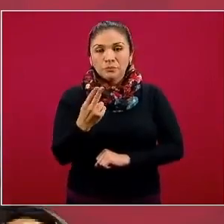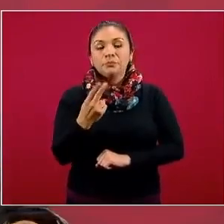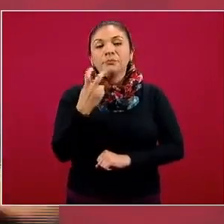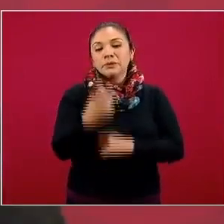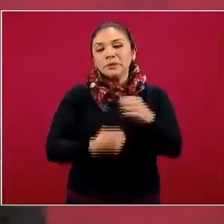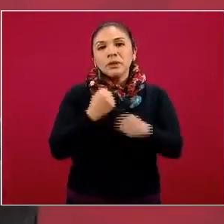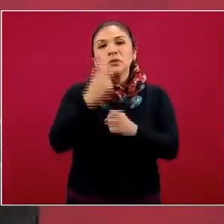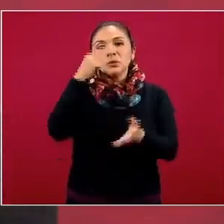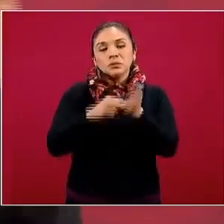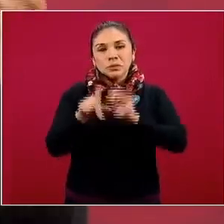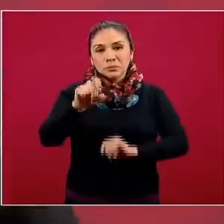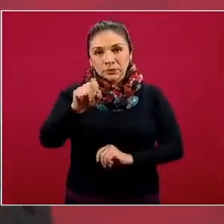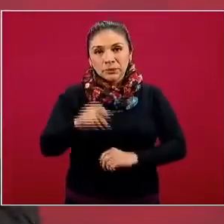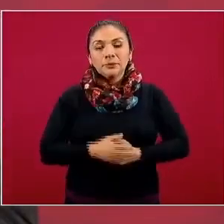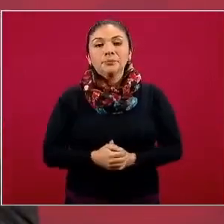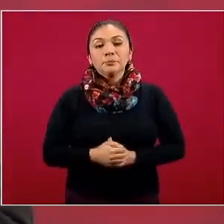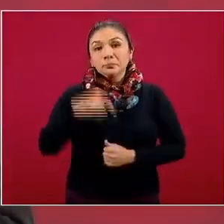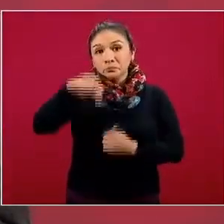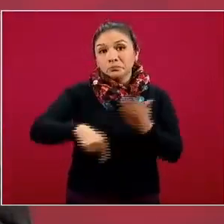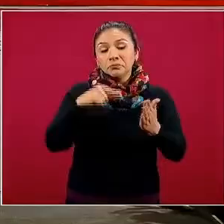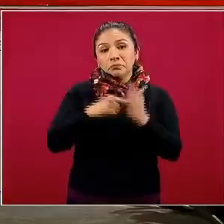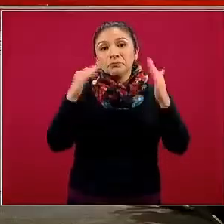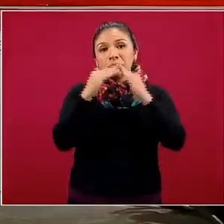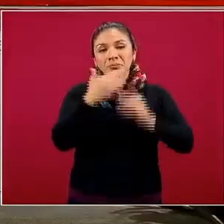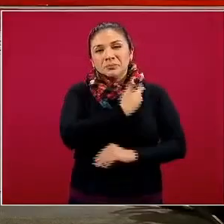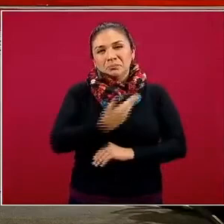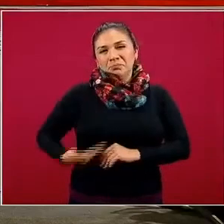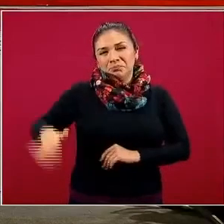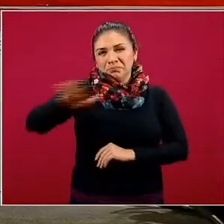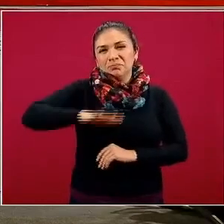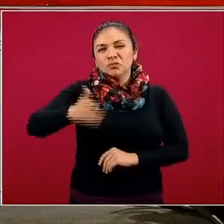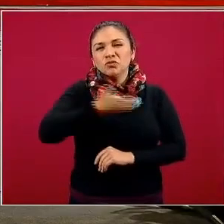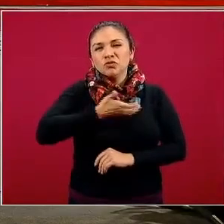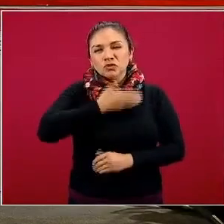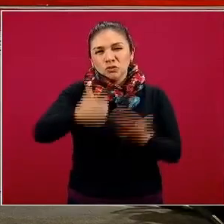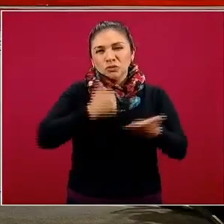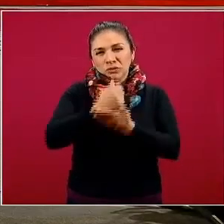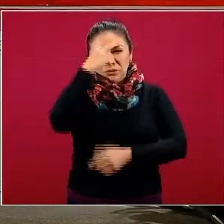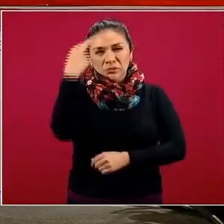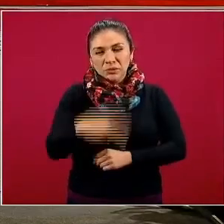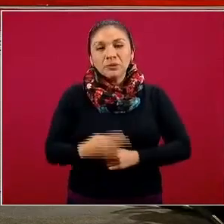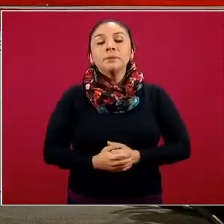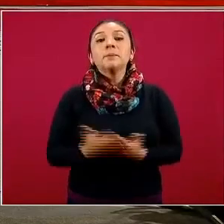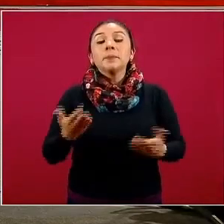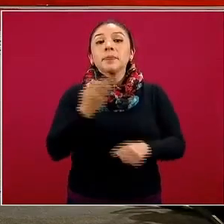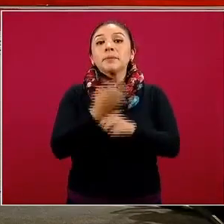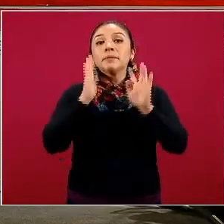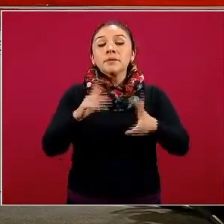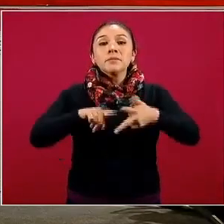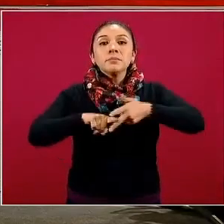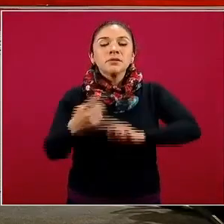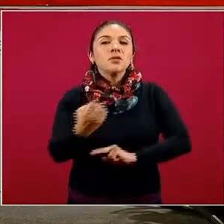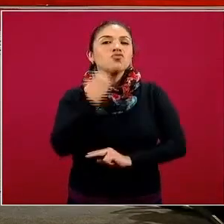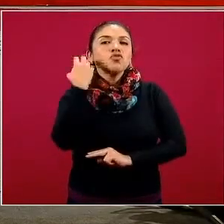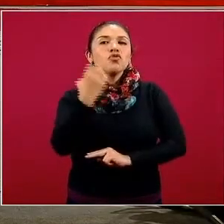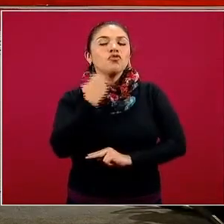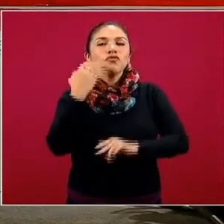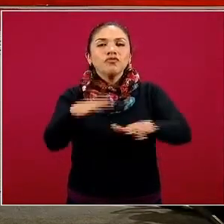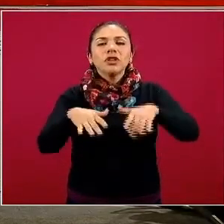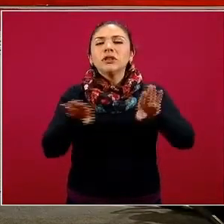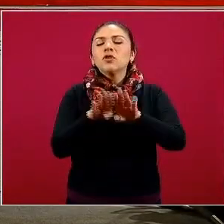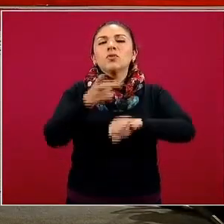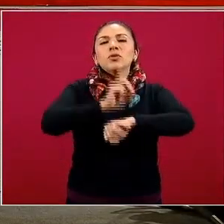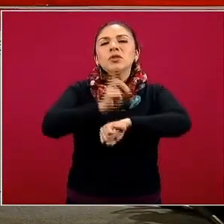de 2020. Estamos en el Palacio Nacional de México, en la Ciudad de México, y vamos a iniciar nuestra conferencia de prensa